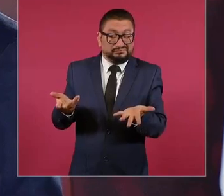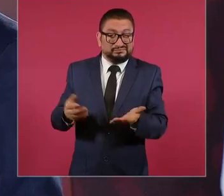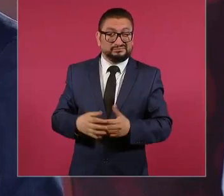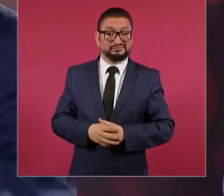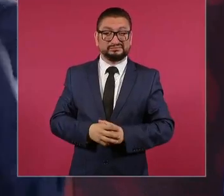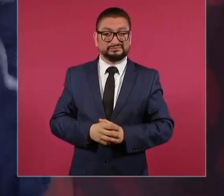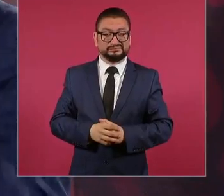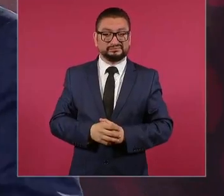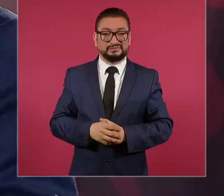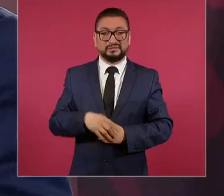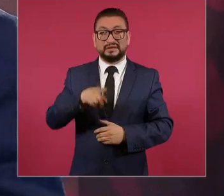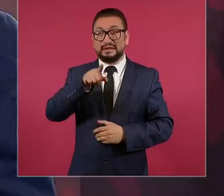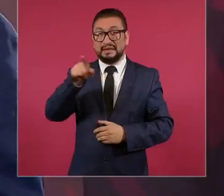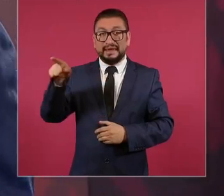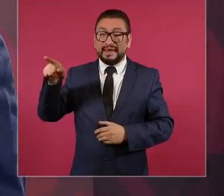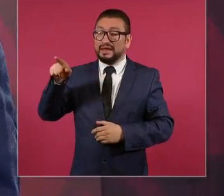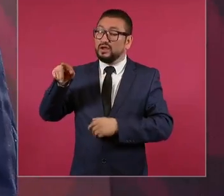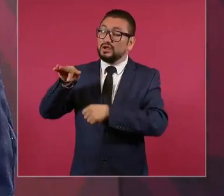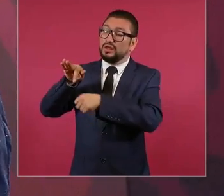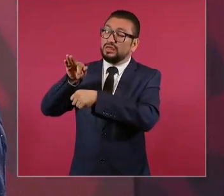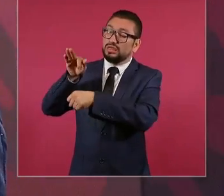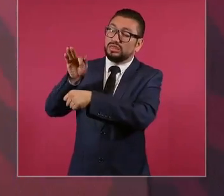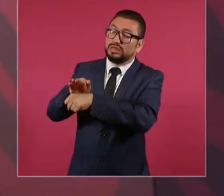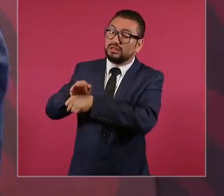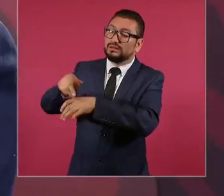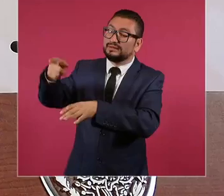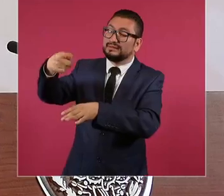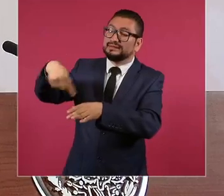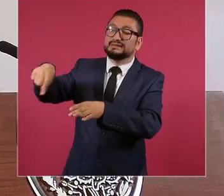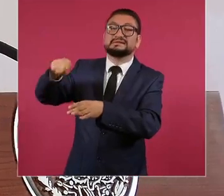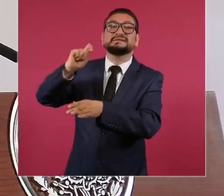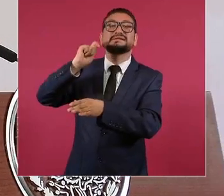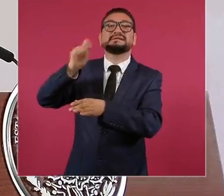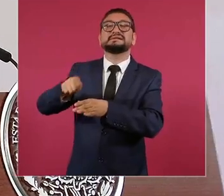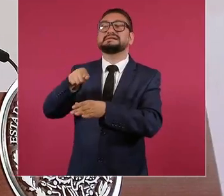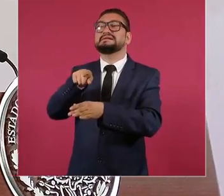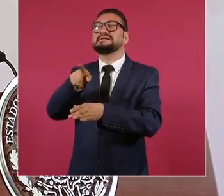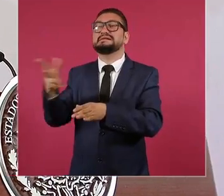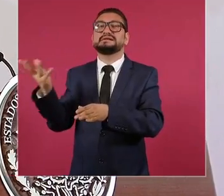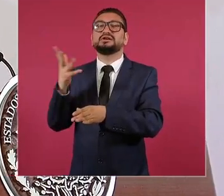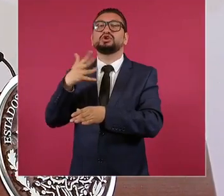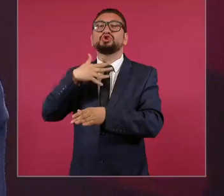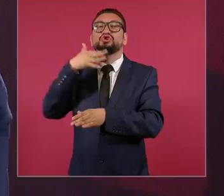Lo que están defendiendo es un régimen corrupto.